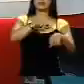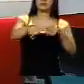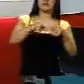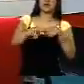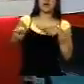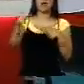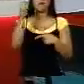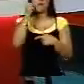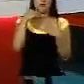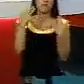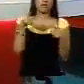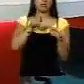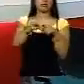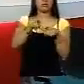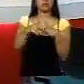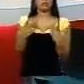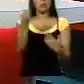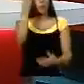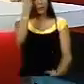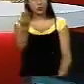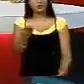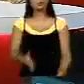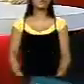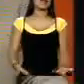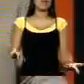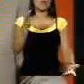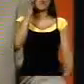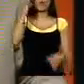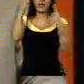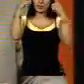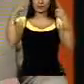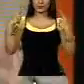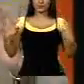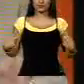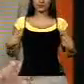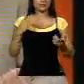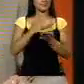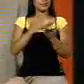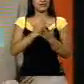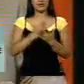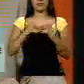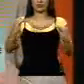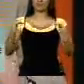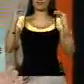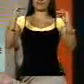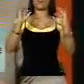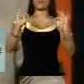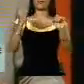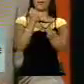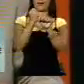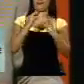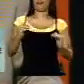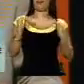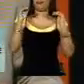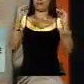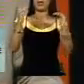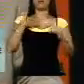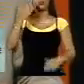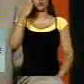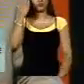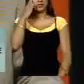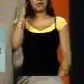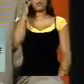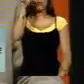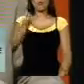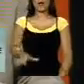preocupes si te atacan, porque solo los árboles que dan frutos se le tiran piedra. Entonces, quiere decir que Iris debe ser un árbol